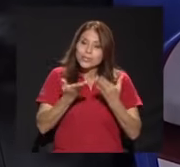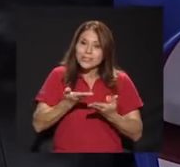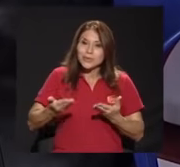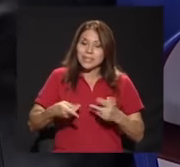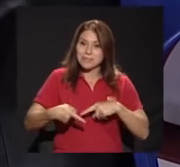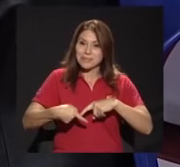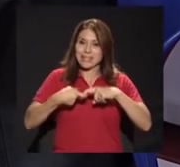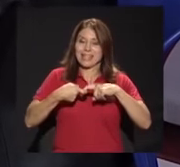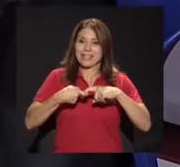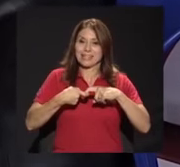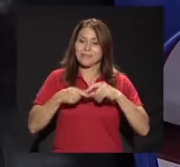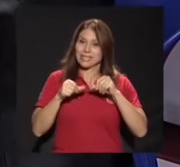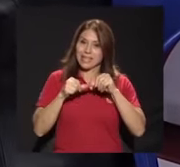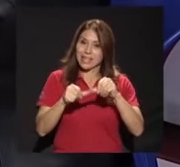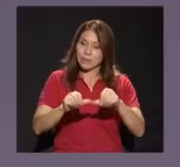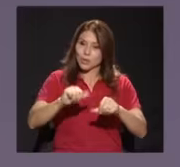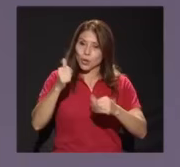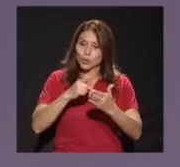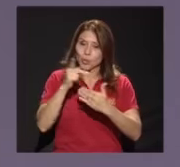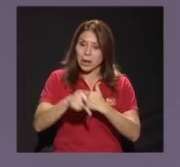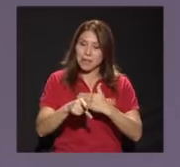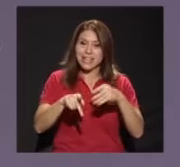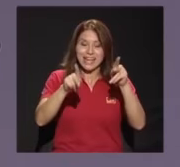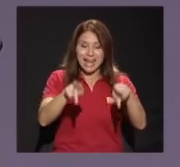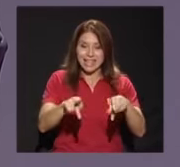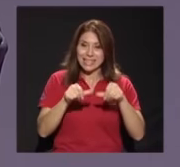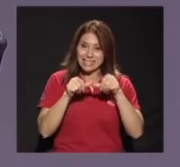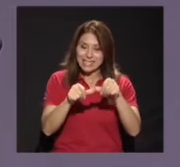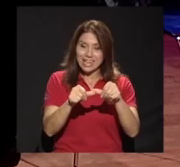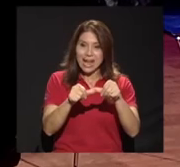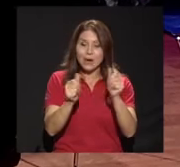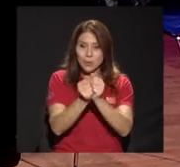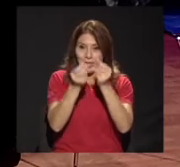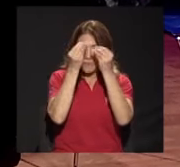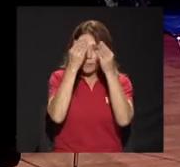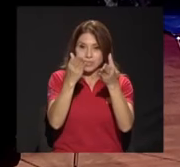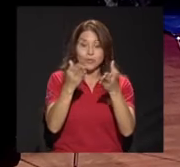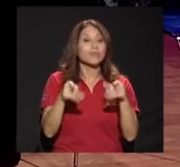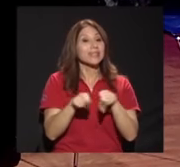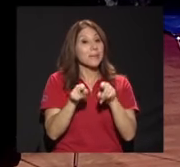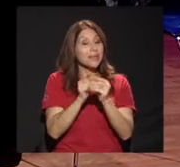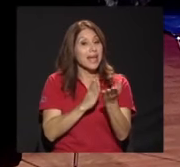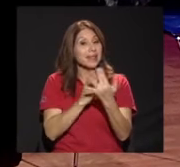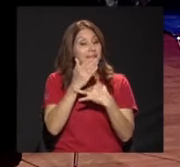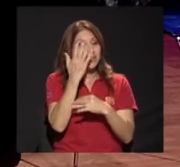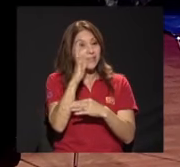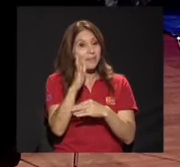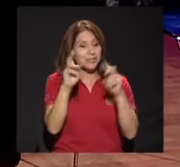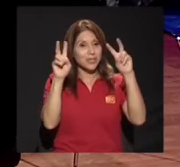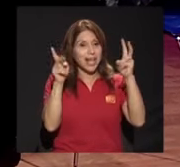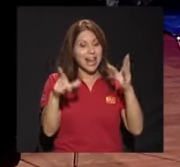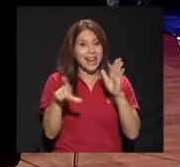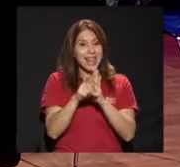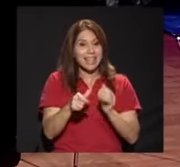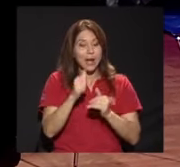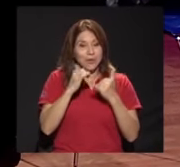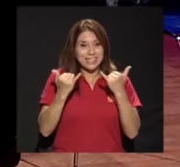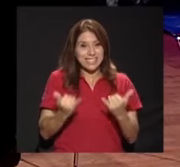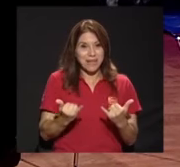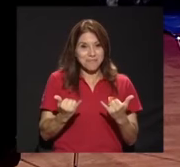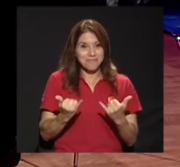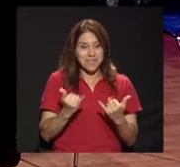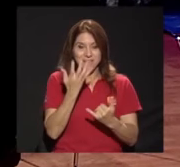programa. Sí, y le invitamos a la gente a que se siga informando sobre esto. Que este se sigan informando en nuestras páginas de Facebook, Ley de Aguas Ya, y en Twitter.